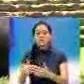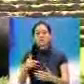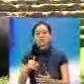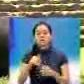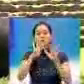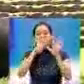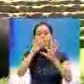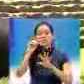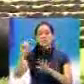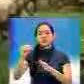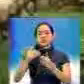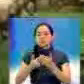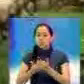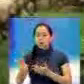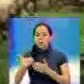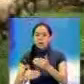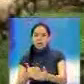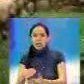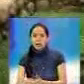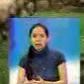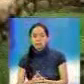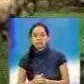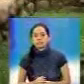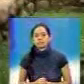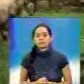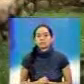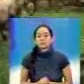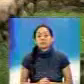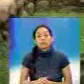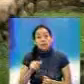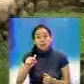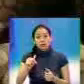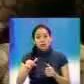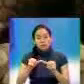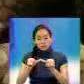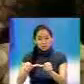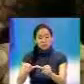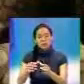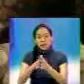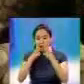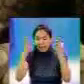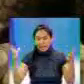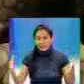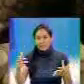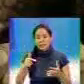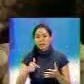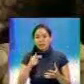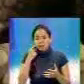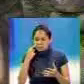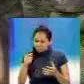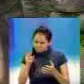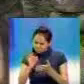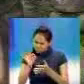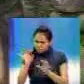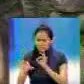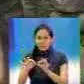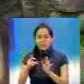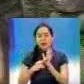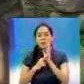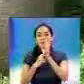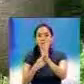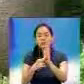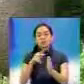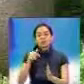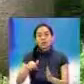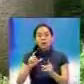el 900 de nuestra era. Debido a su largo periodo de ocupación en sus monumentos se puede observar representaciones